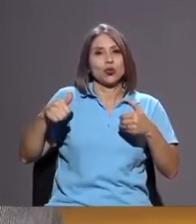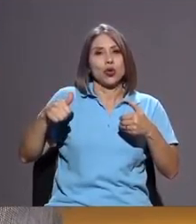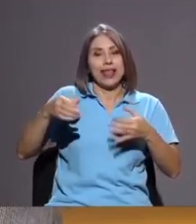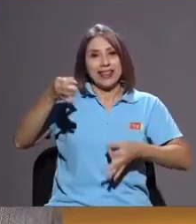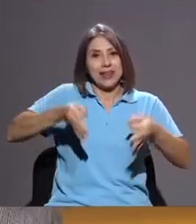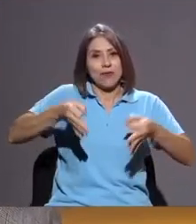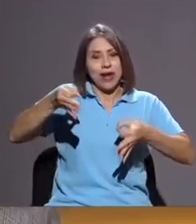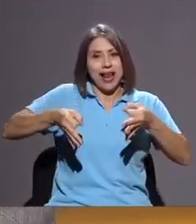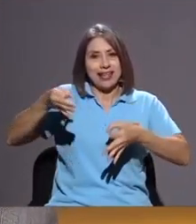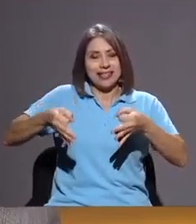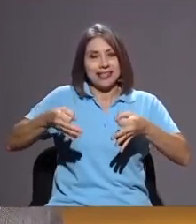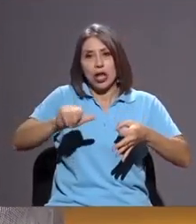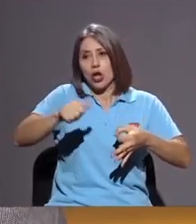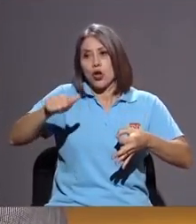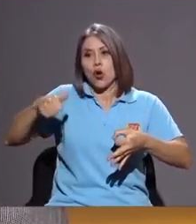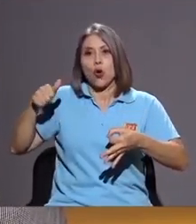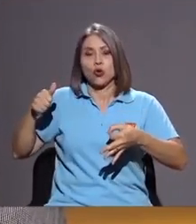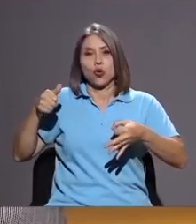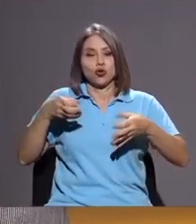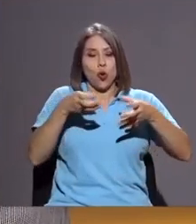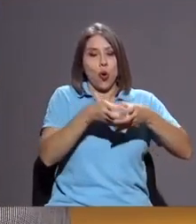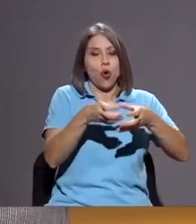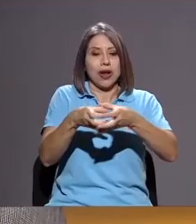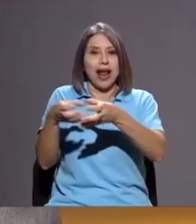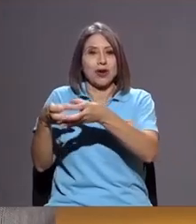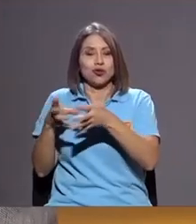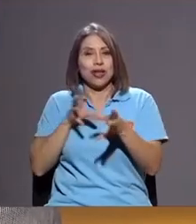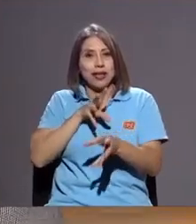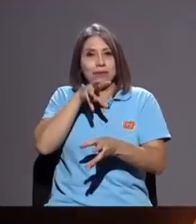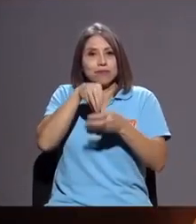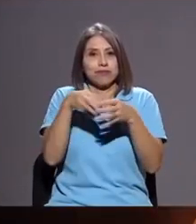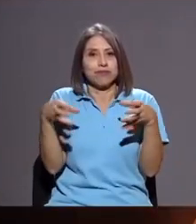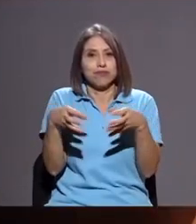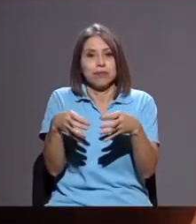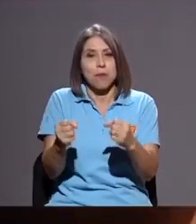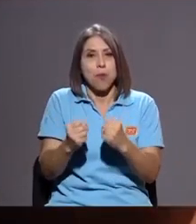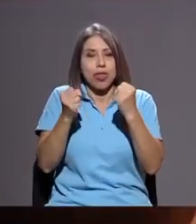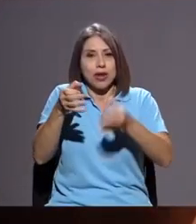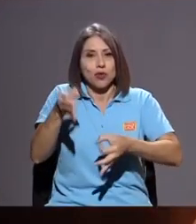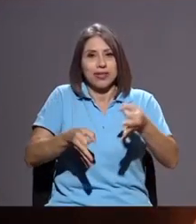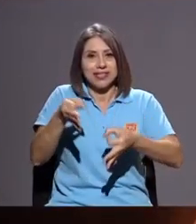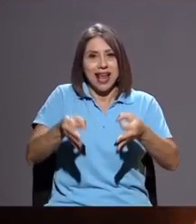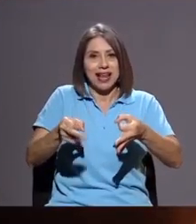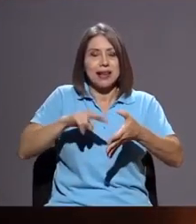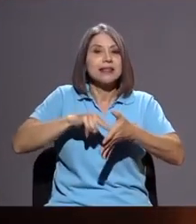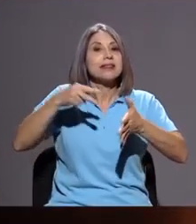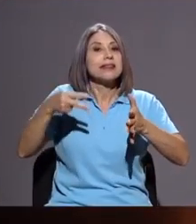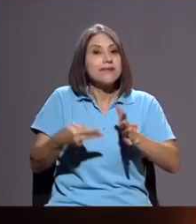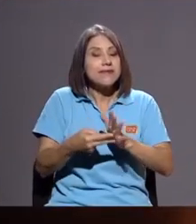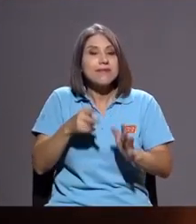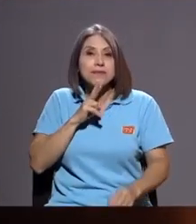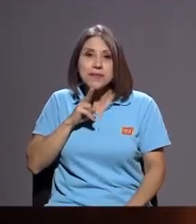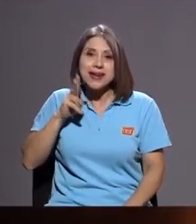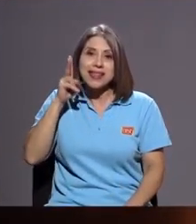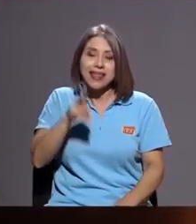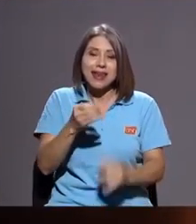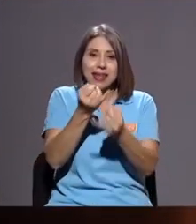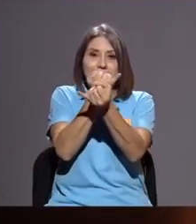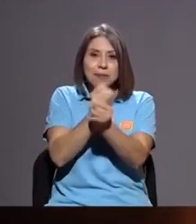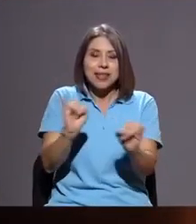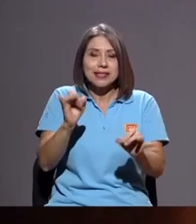tribunales y de los otros órganos que integran el poder judicial. Es decir, se considera que la verdadera